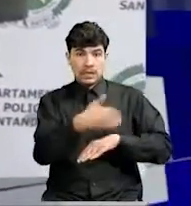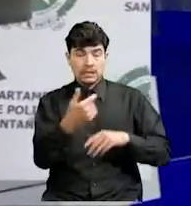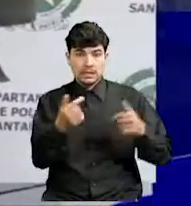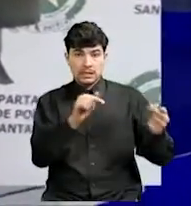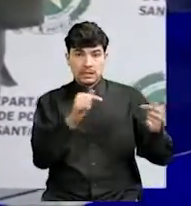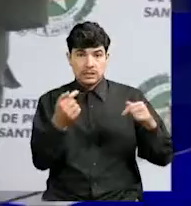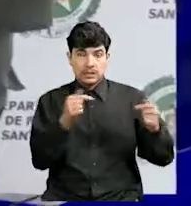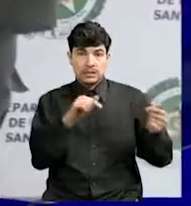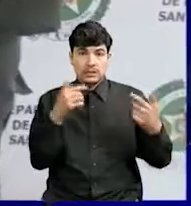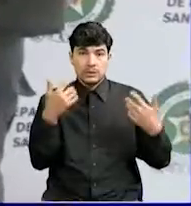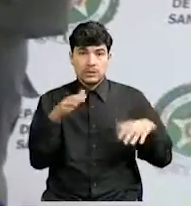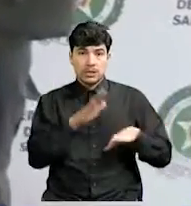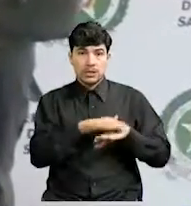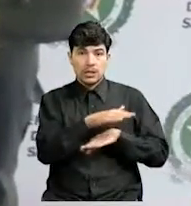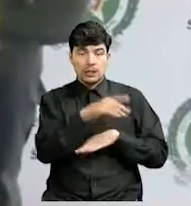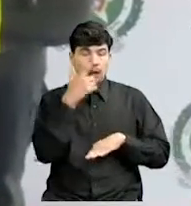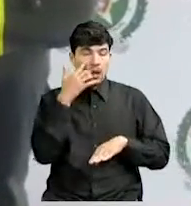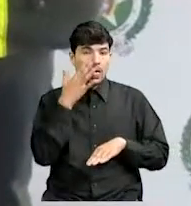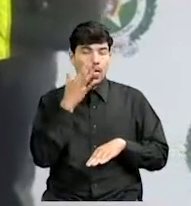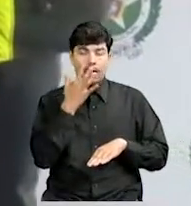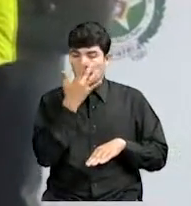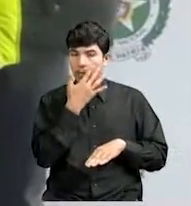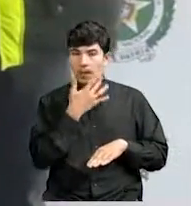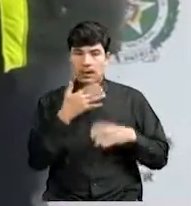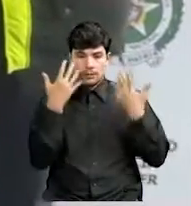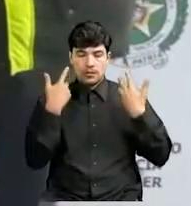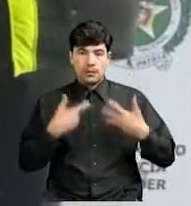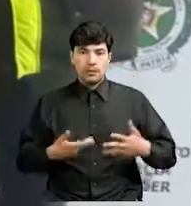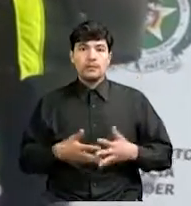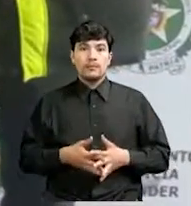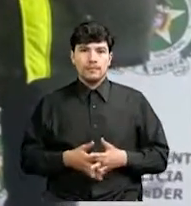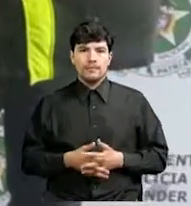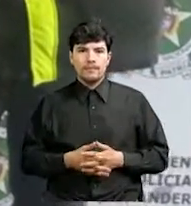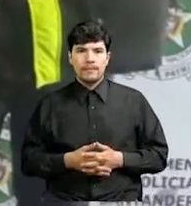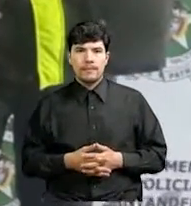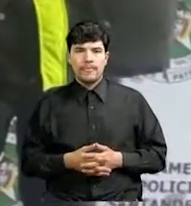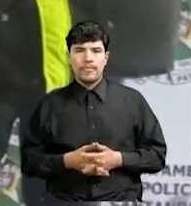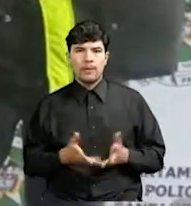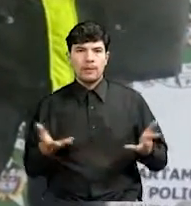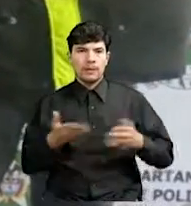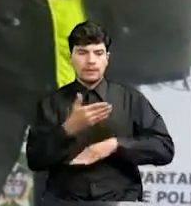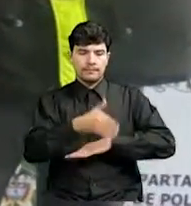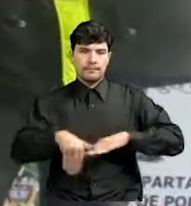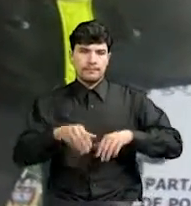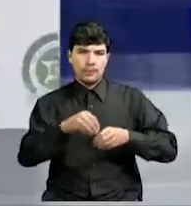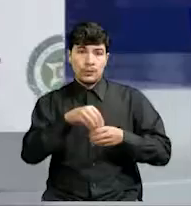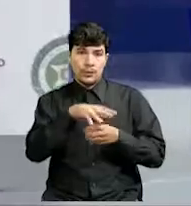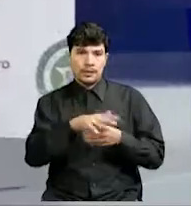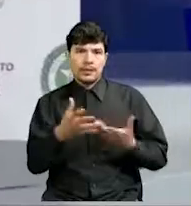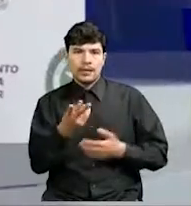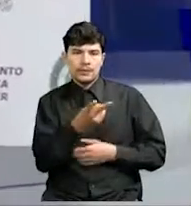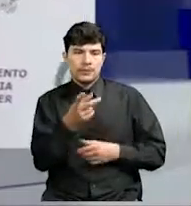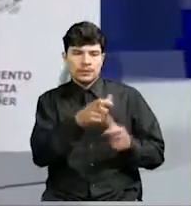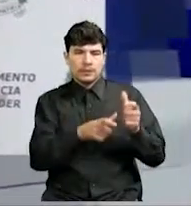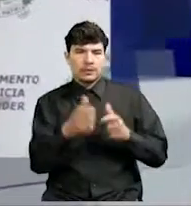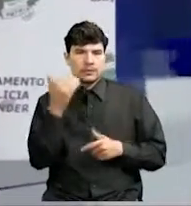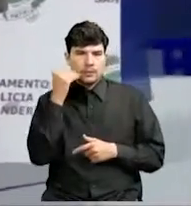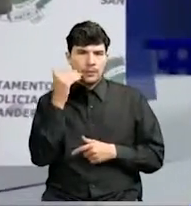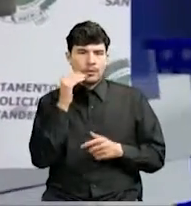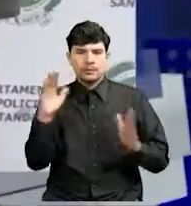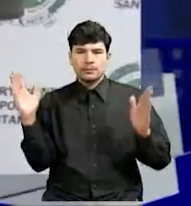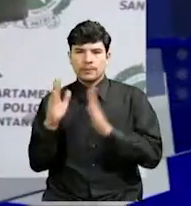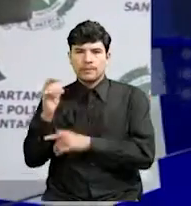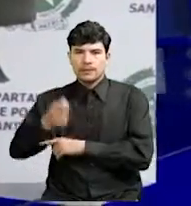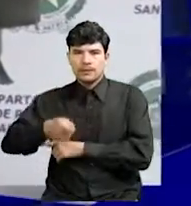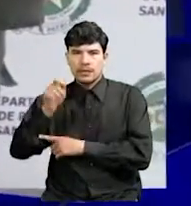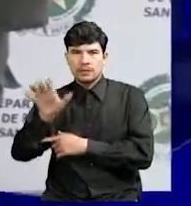físicamente, causándose lesiones y laceraciones en sus cuerpos en la vía pública. Las dos quedaron a órdenes de la Fiscalía